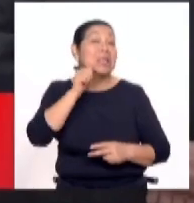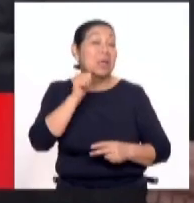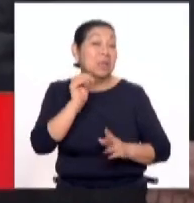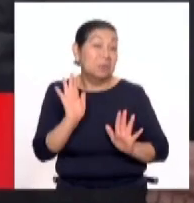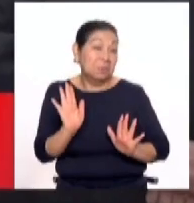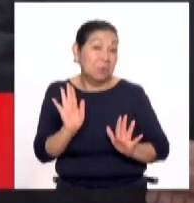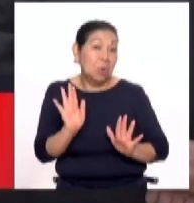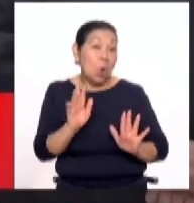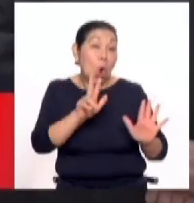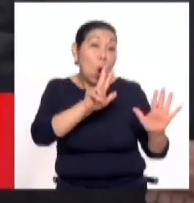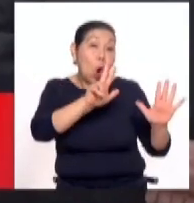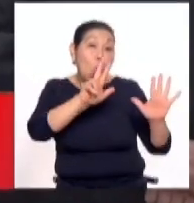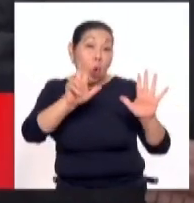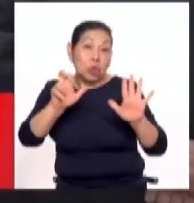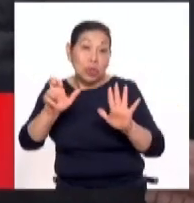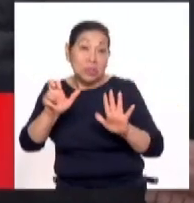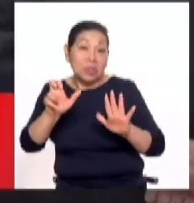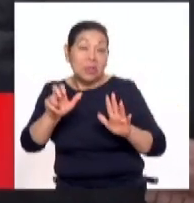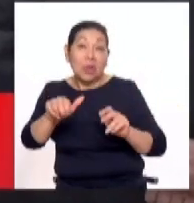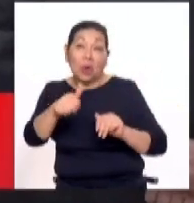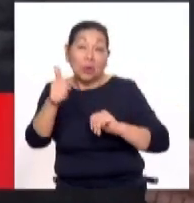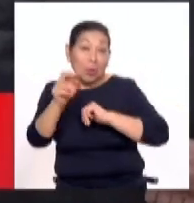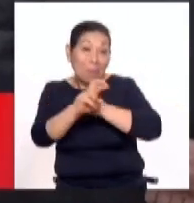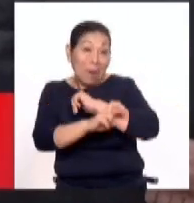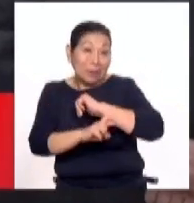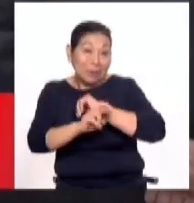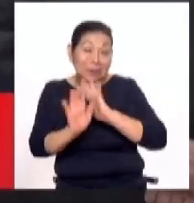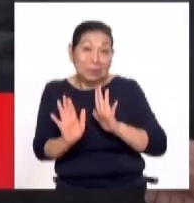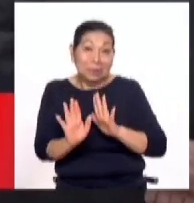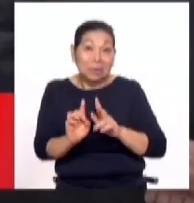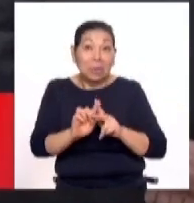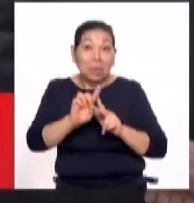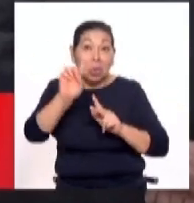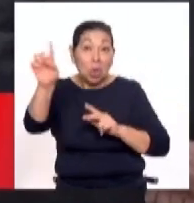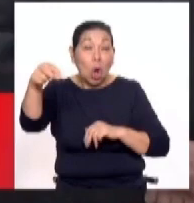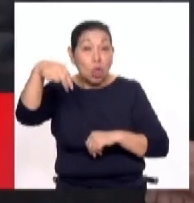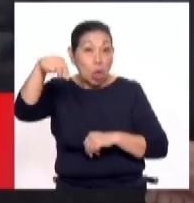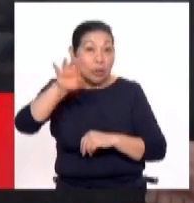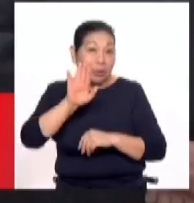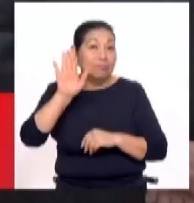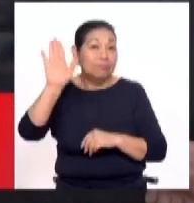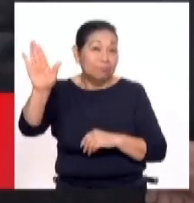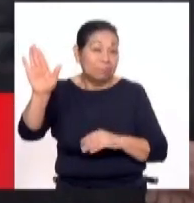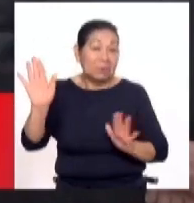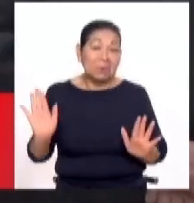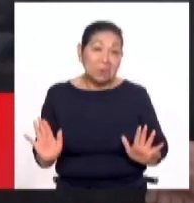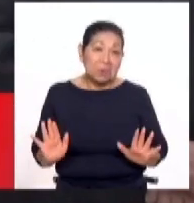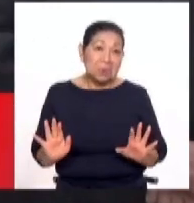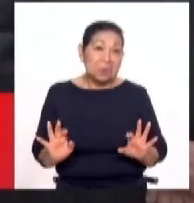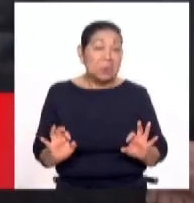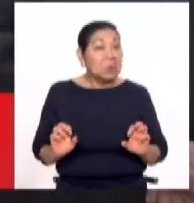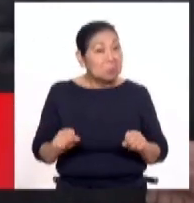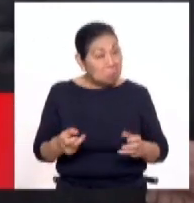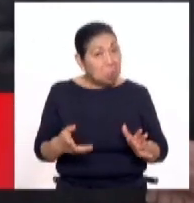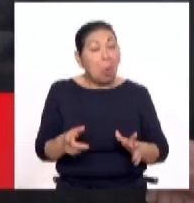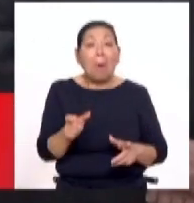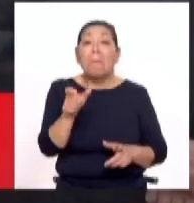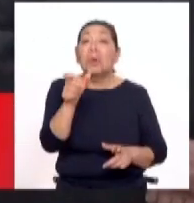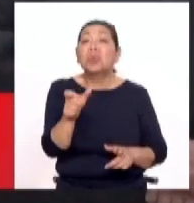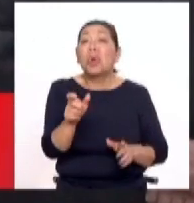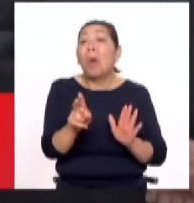más 800 ciudadanos extranjeros hacia el norte. Entonces creo que este retorno